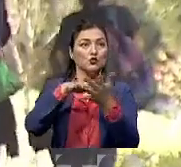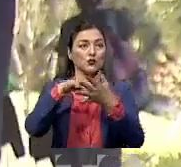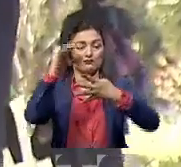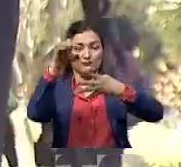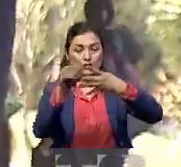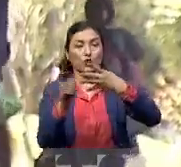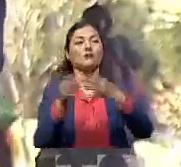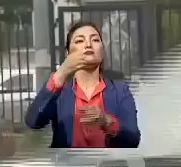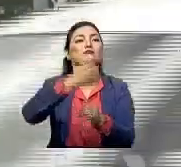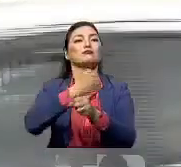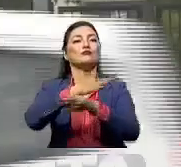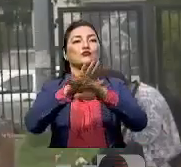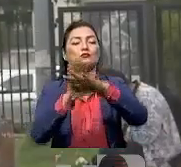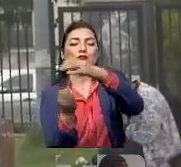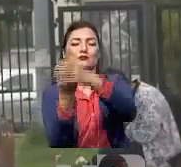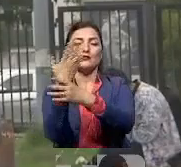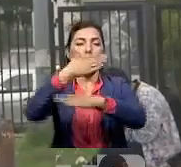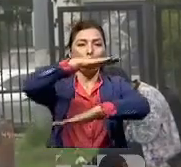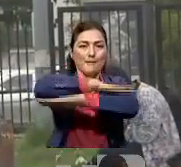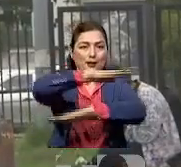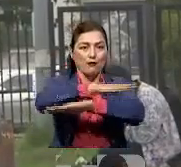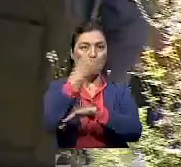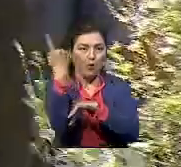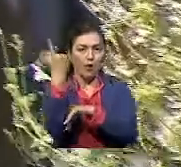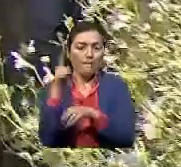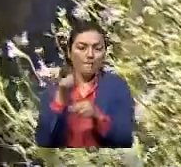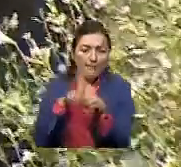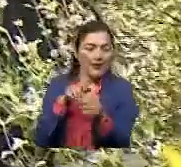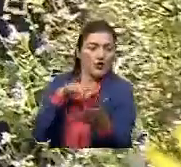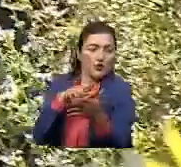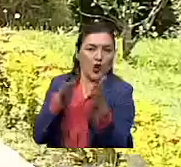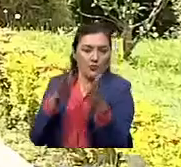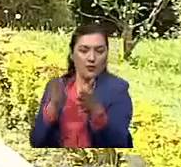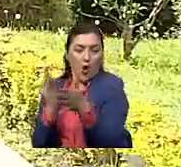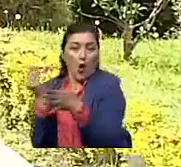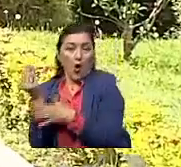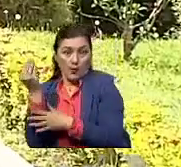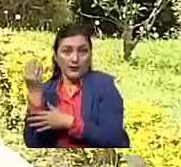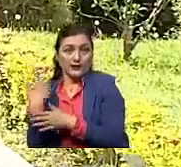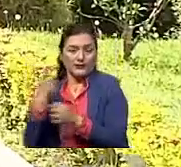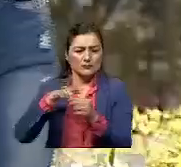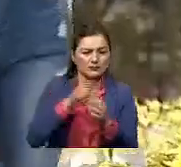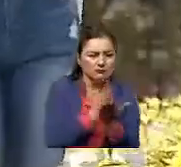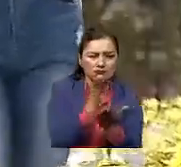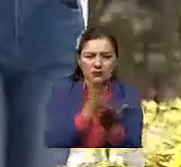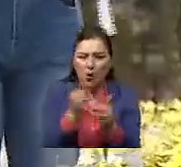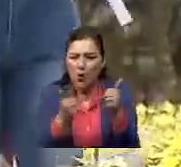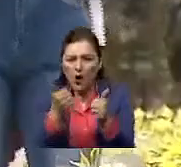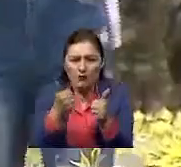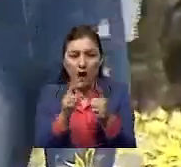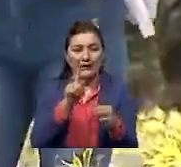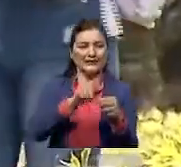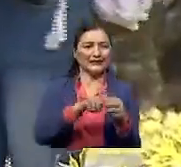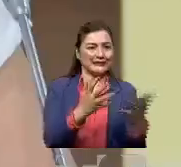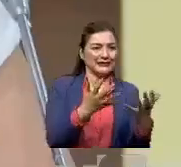trabajan también en la creación de la plataforma única de postulantes portal donde los jóvenes podrán conocer la oferta académica y postular